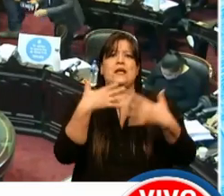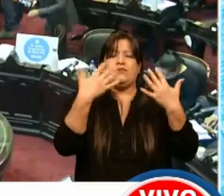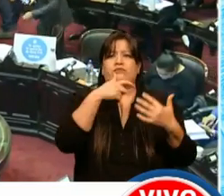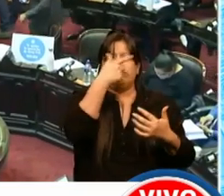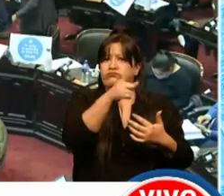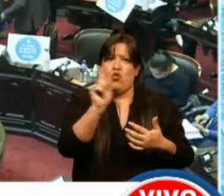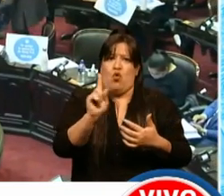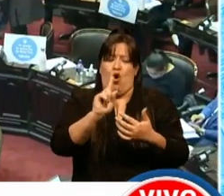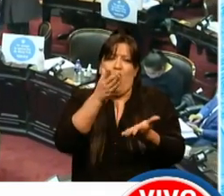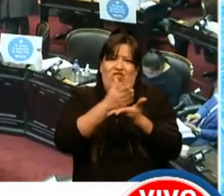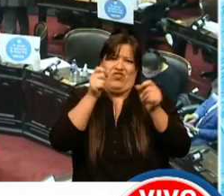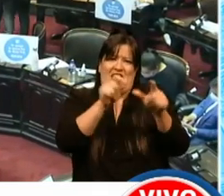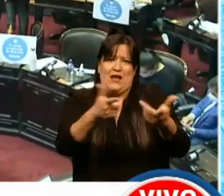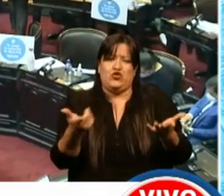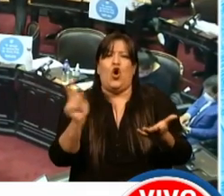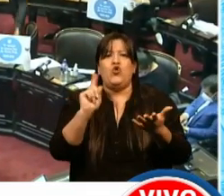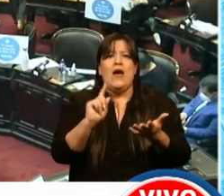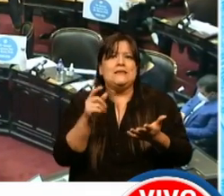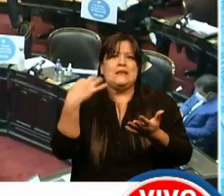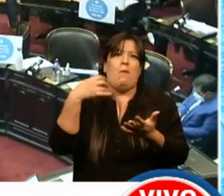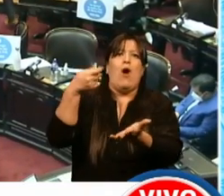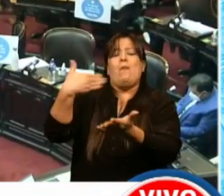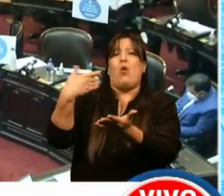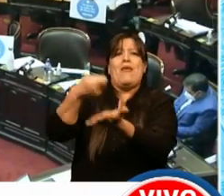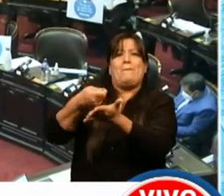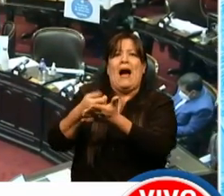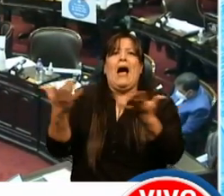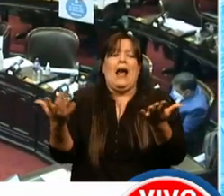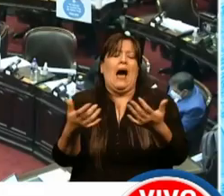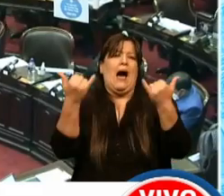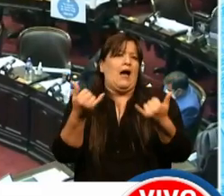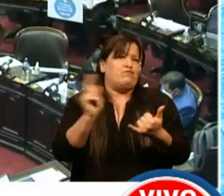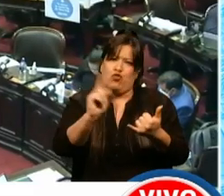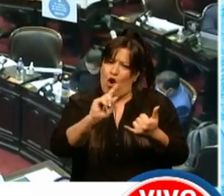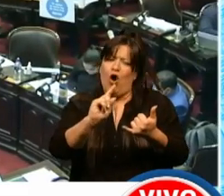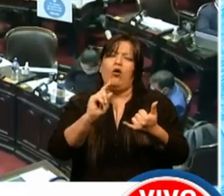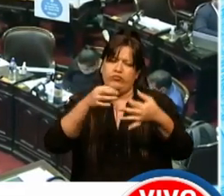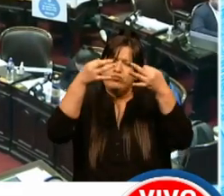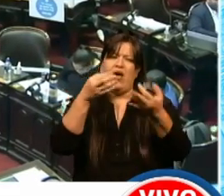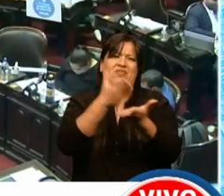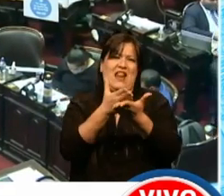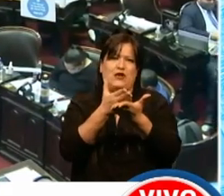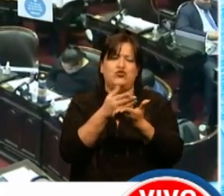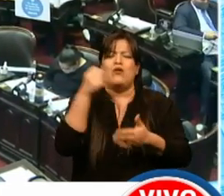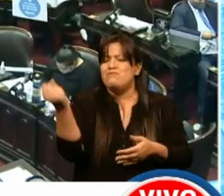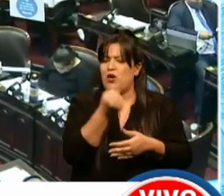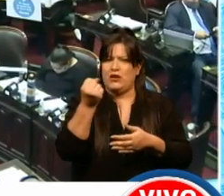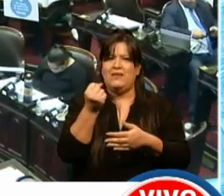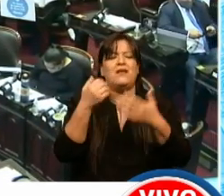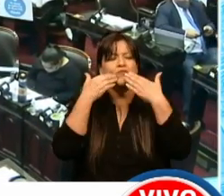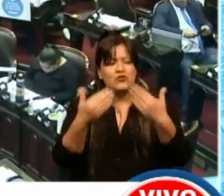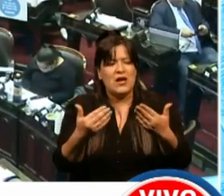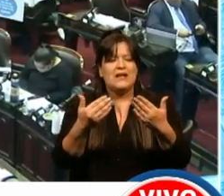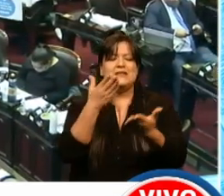sino es un derecho a estar bien protegido y proteger la salud especialmente muchas gracias señor presidente